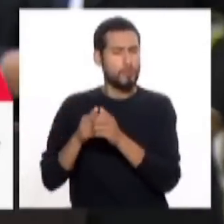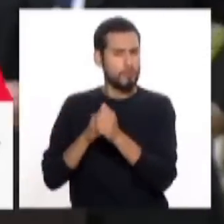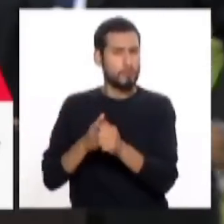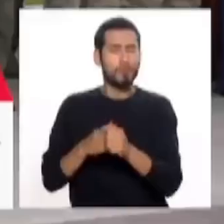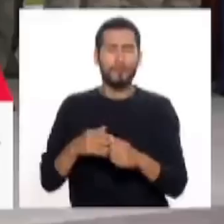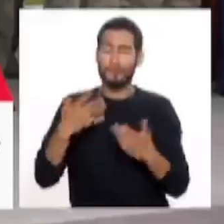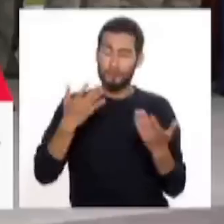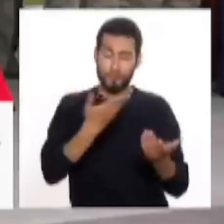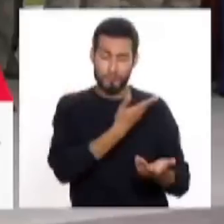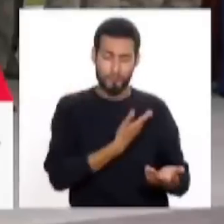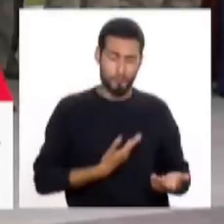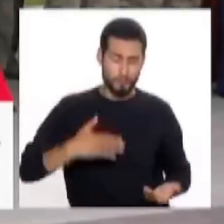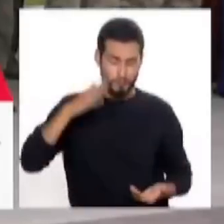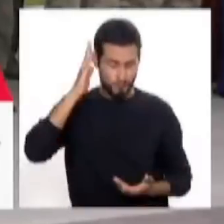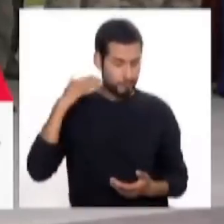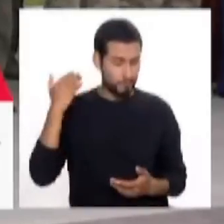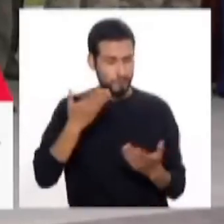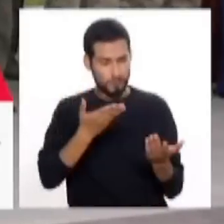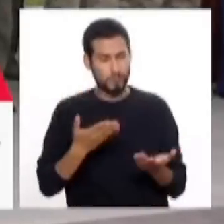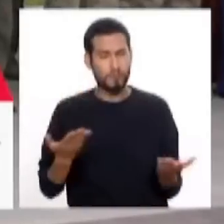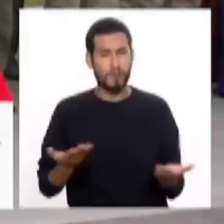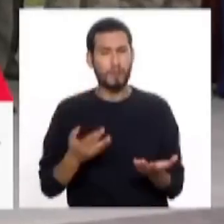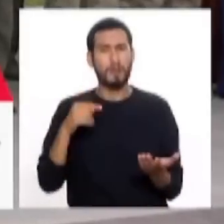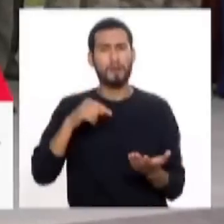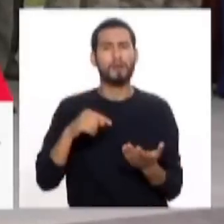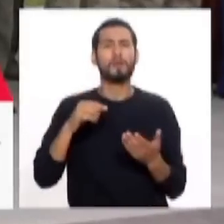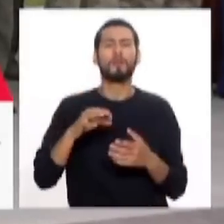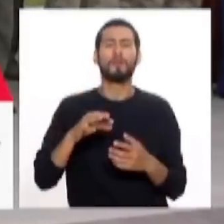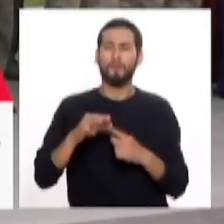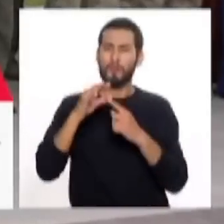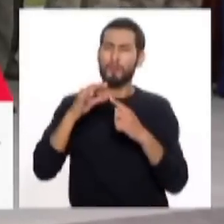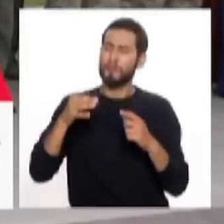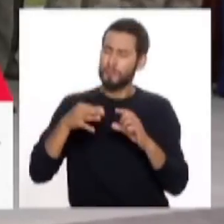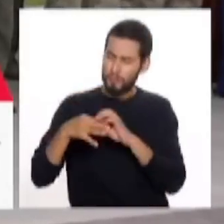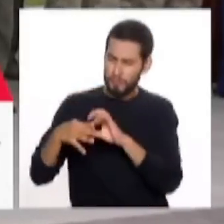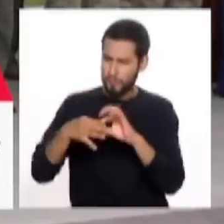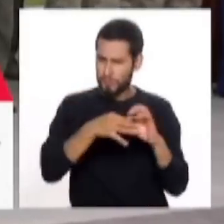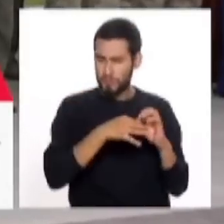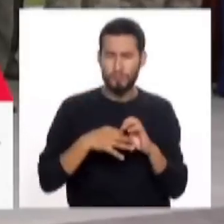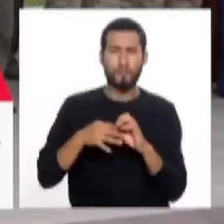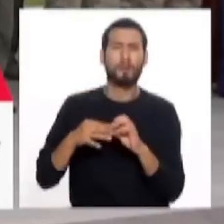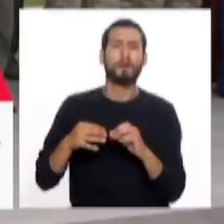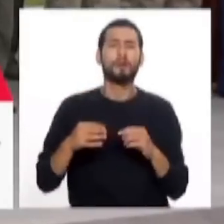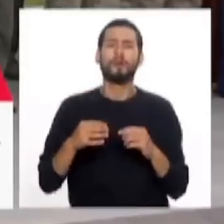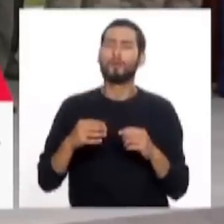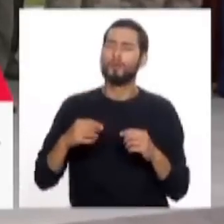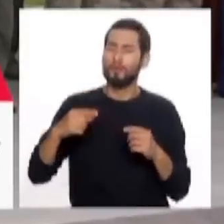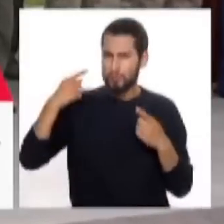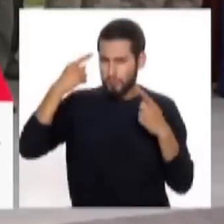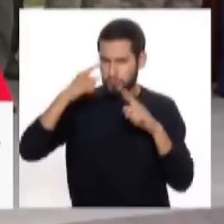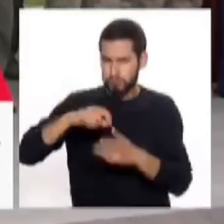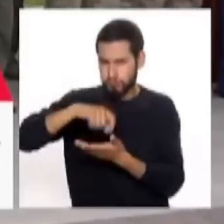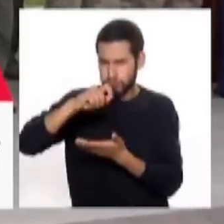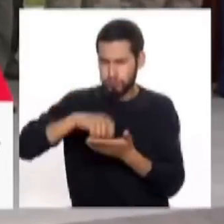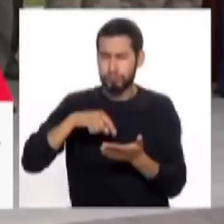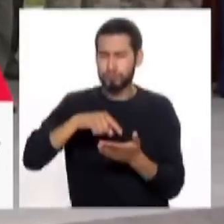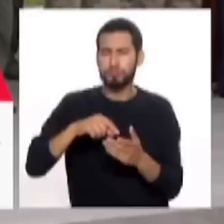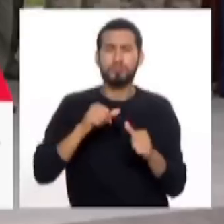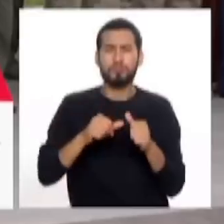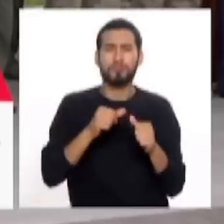República a esta inauguración del ejercicio combinado Cooperación 9 ante desastres